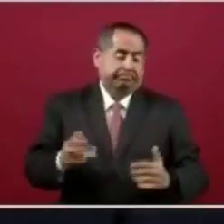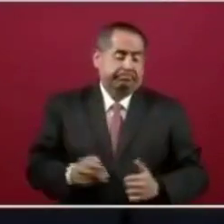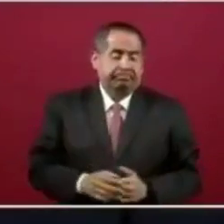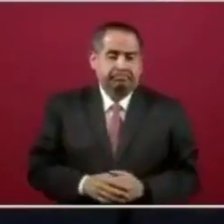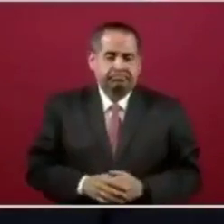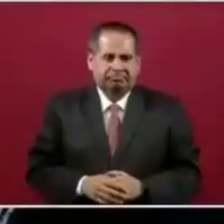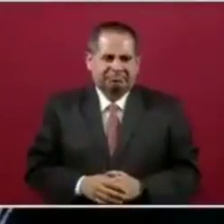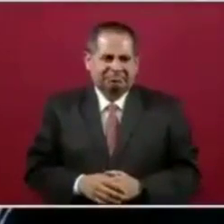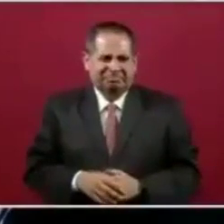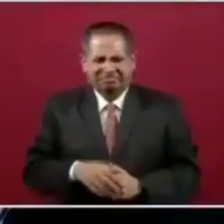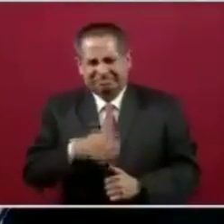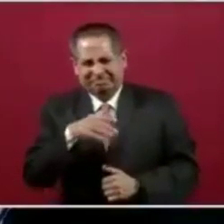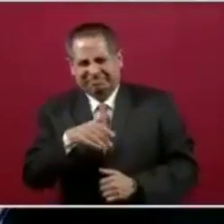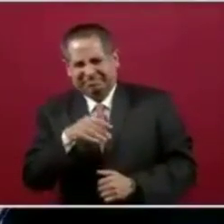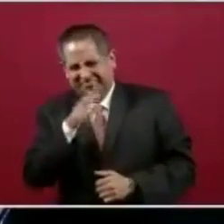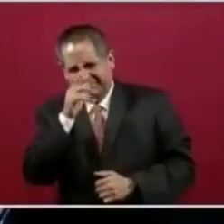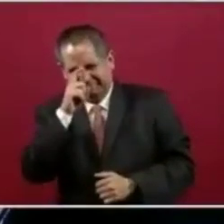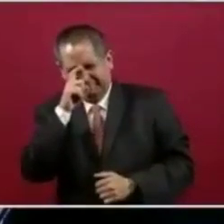Fuchi.